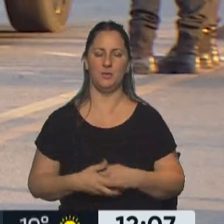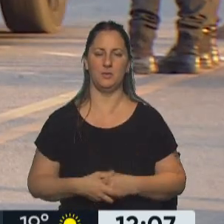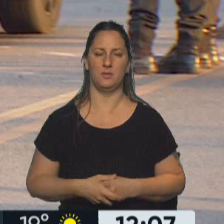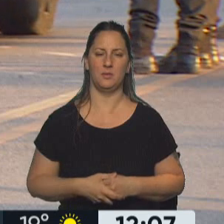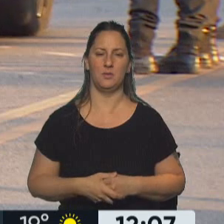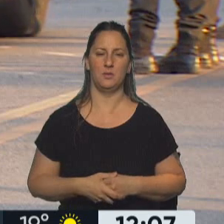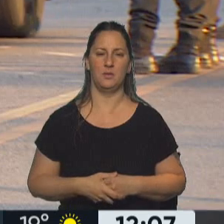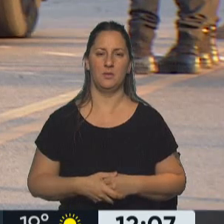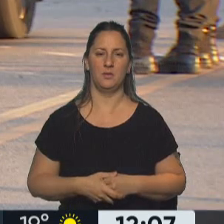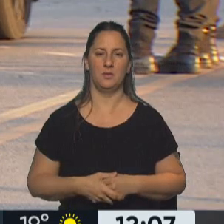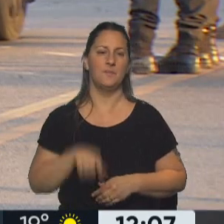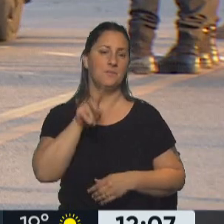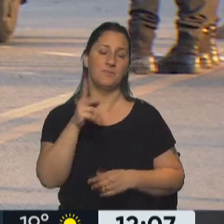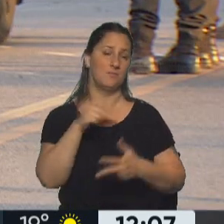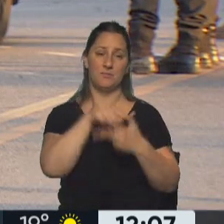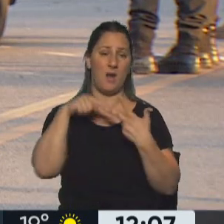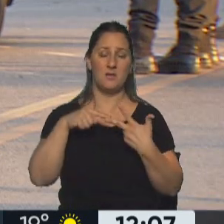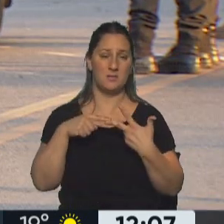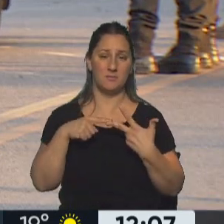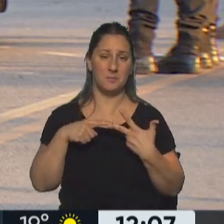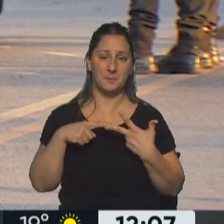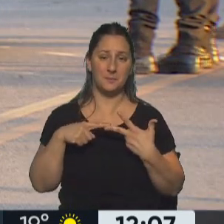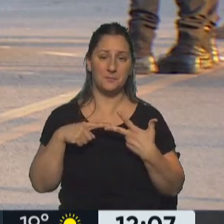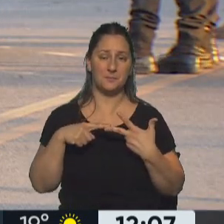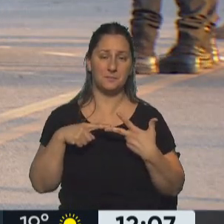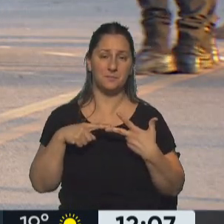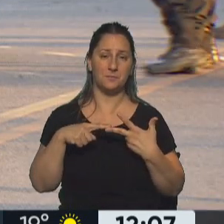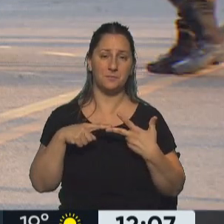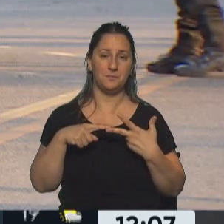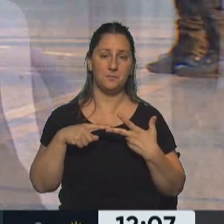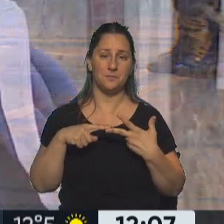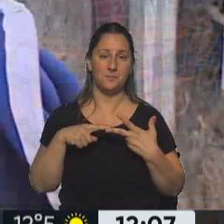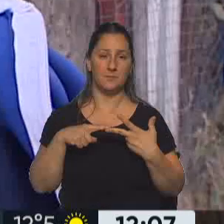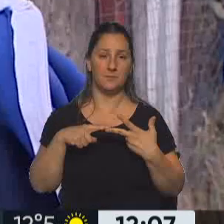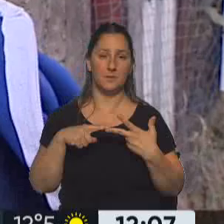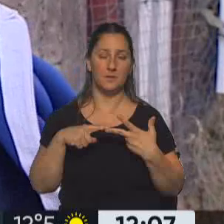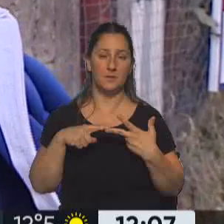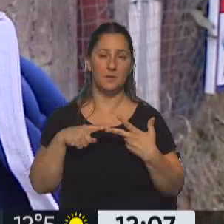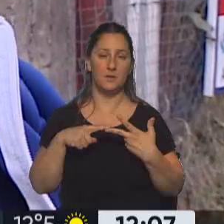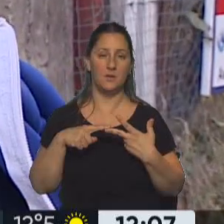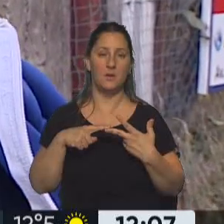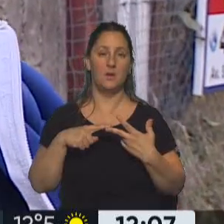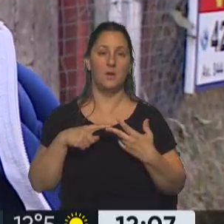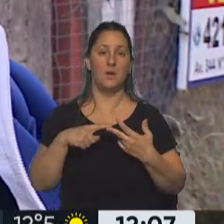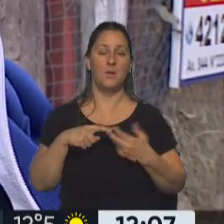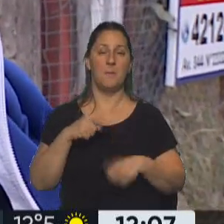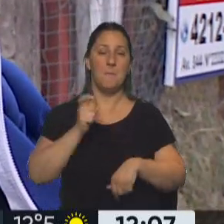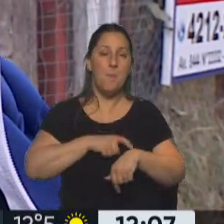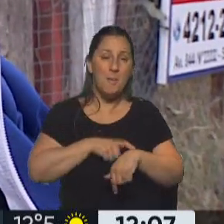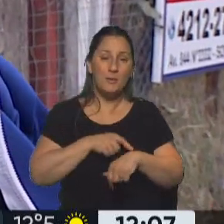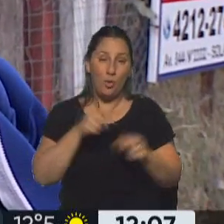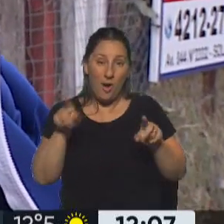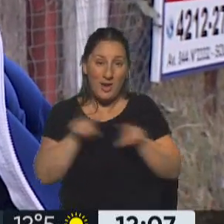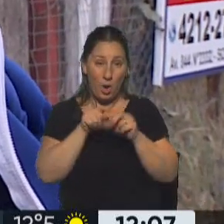Nada más es ellos. Y realmente cuando tuvimos que venir a decirle a las